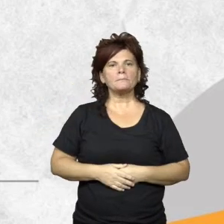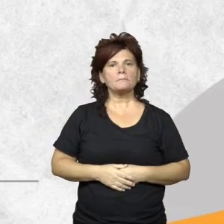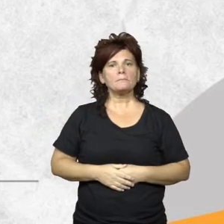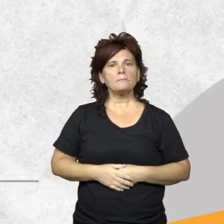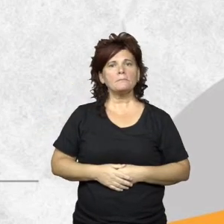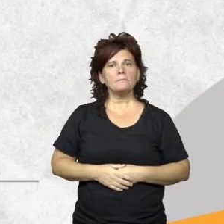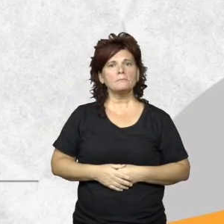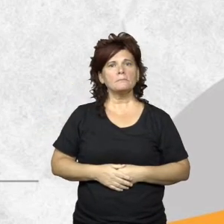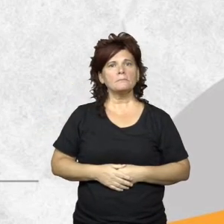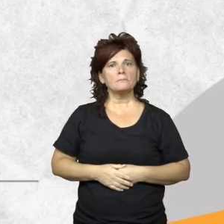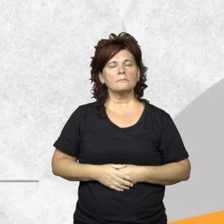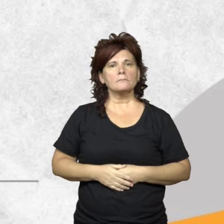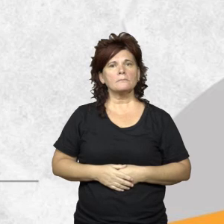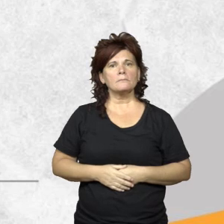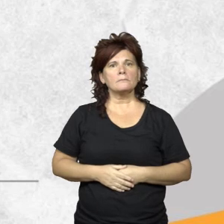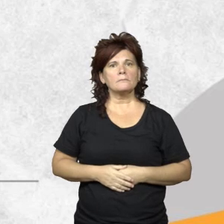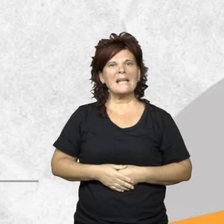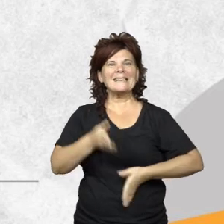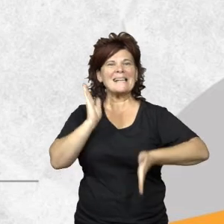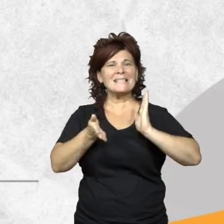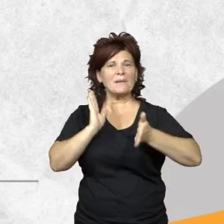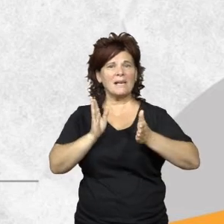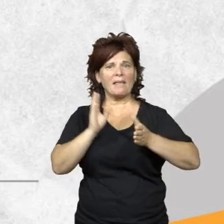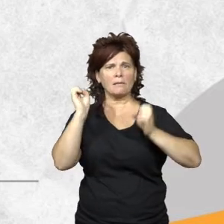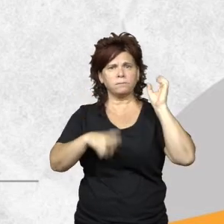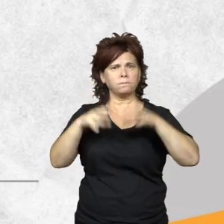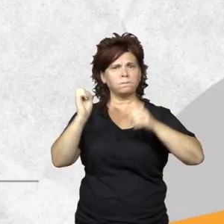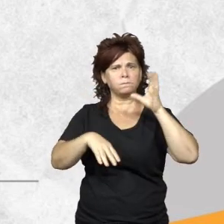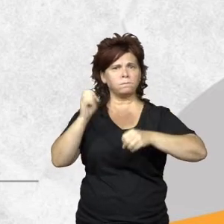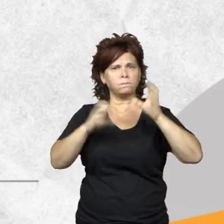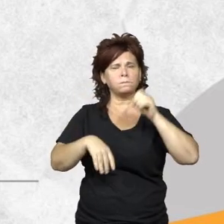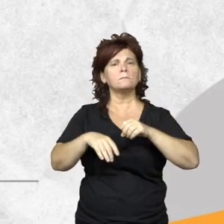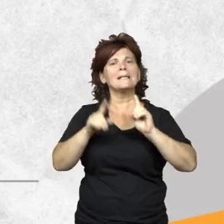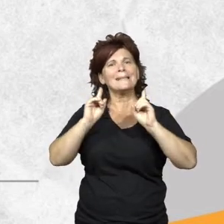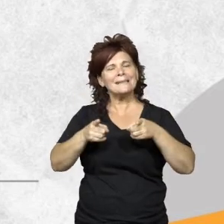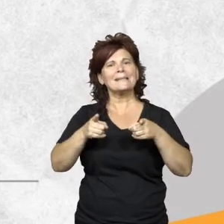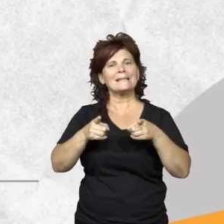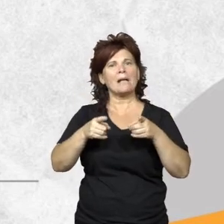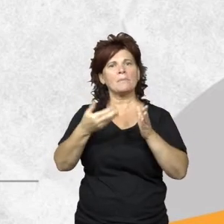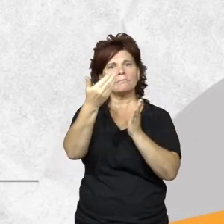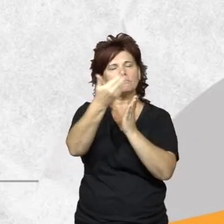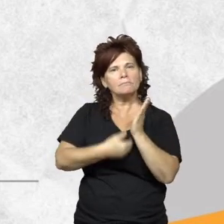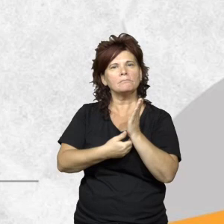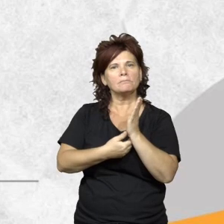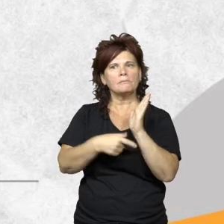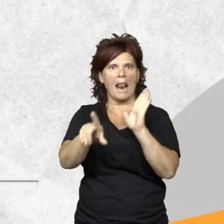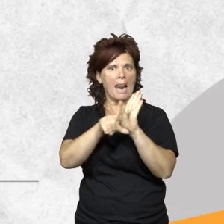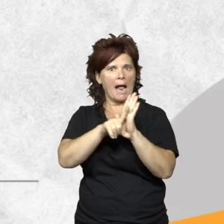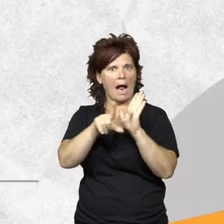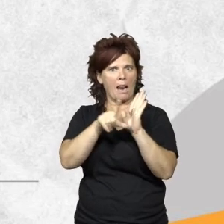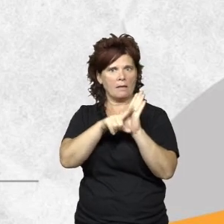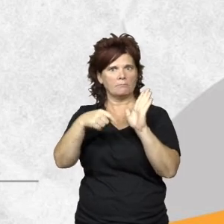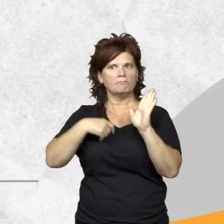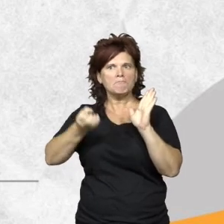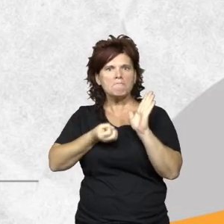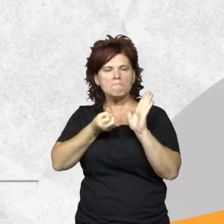La trazabilidad de los residuos se da también con un documento legal que es el manifiesto,